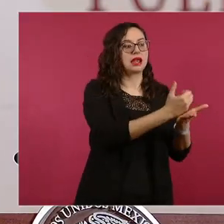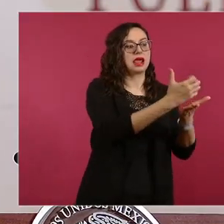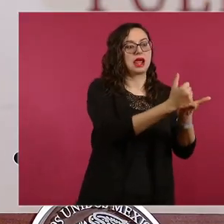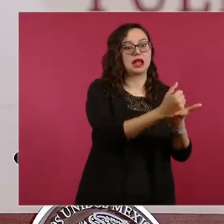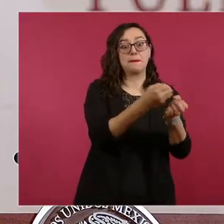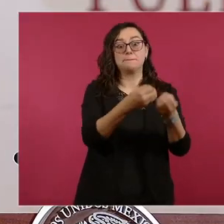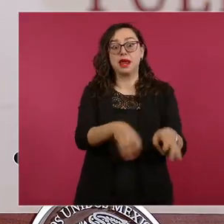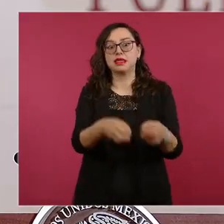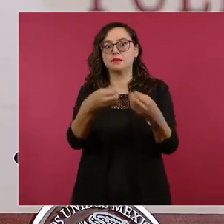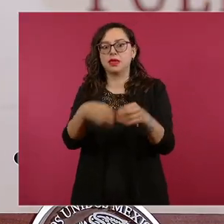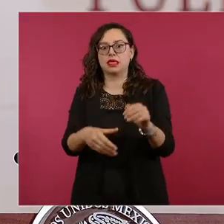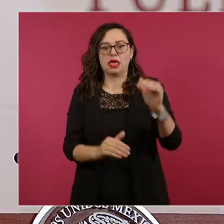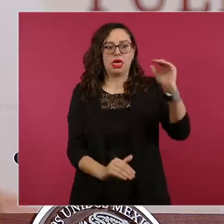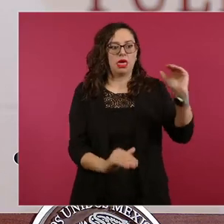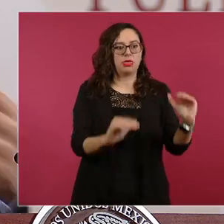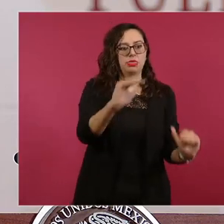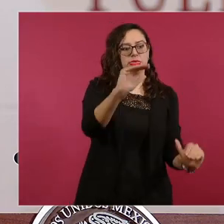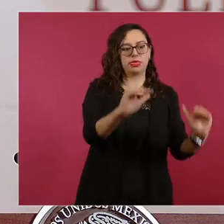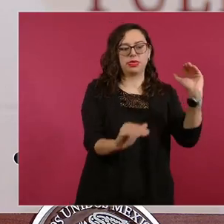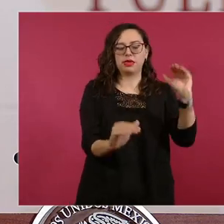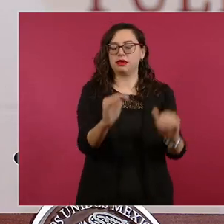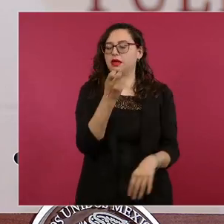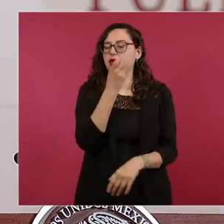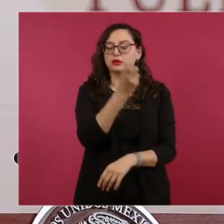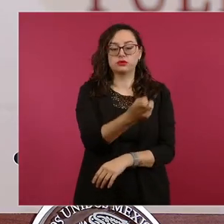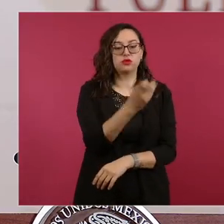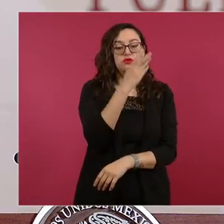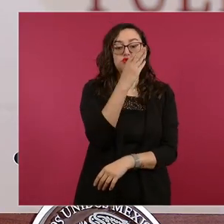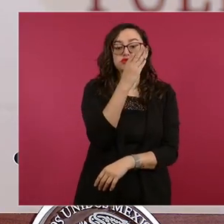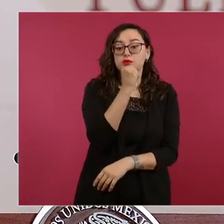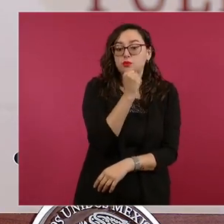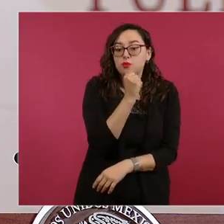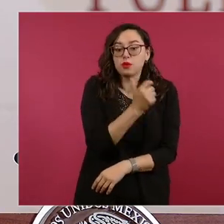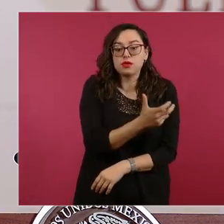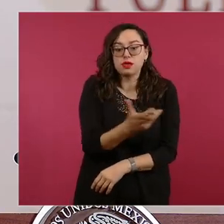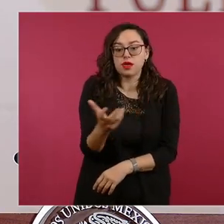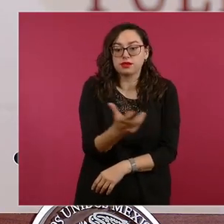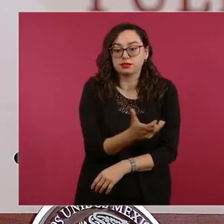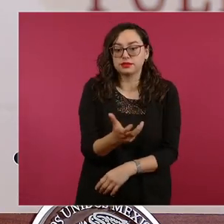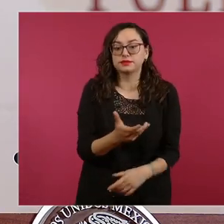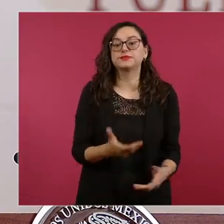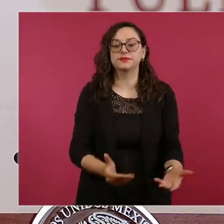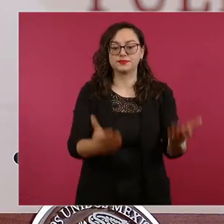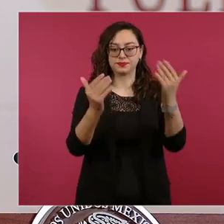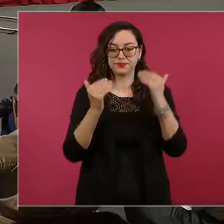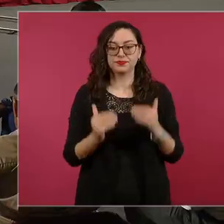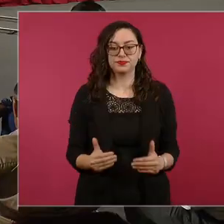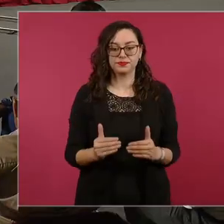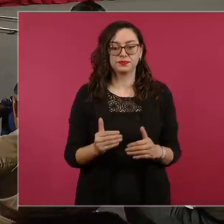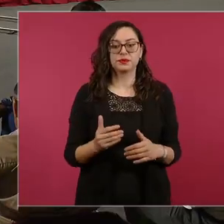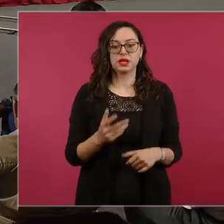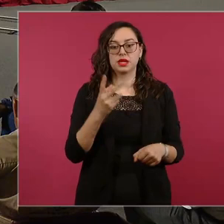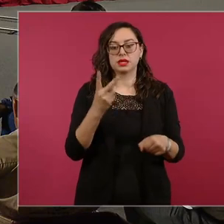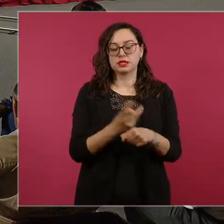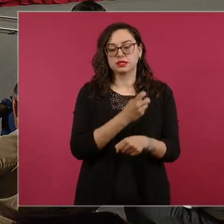continuación, el subsecretario de Gobernación comentará sobre este tema y sobre los litigios. Gracias.